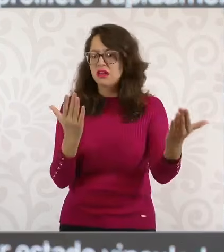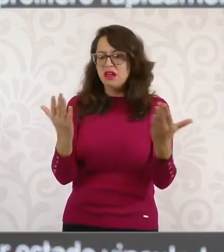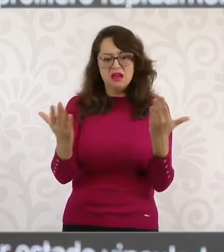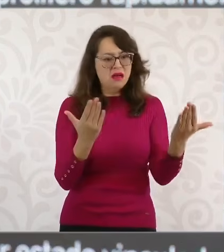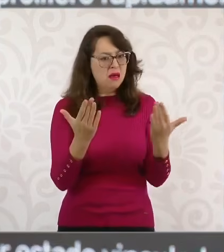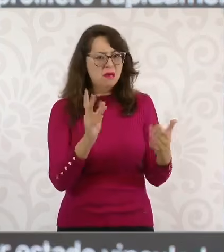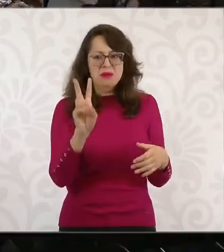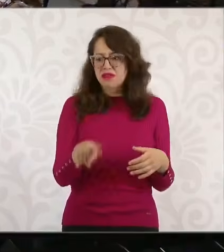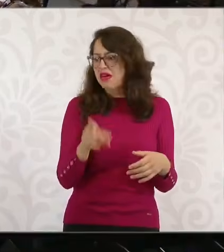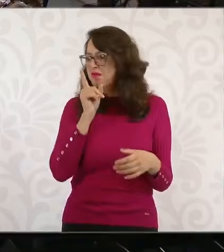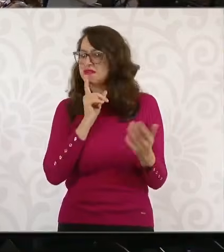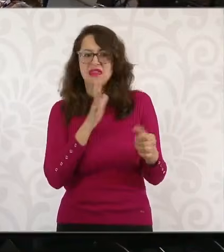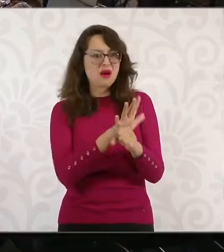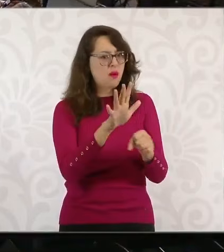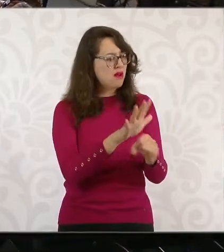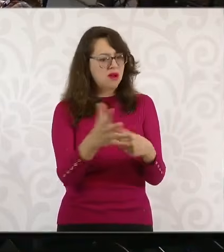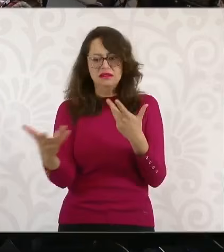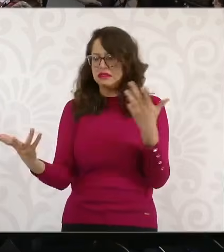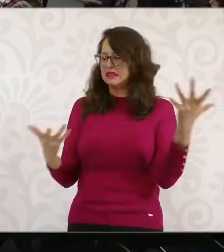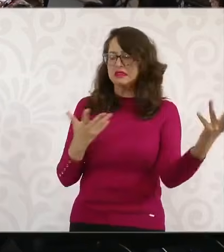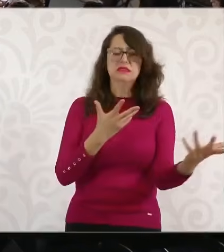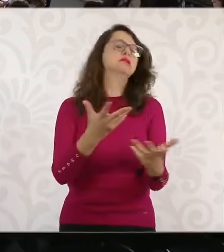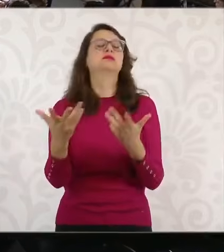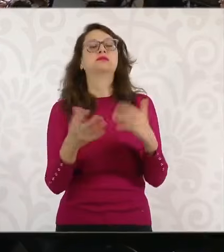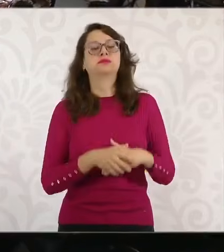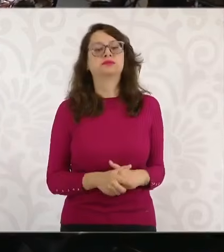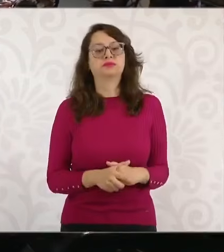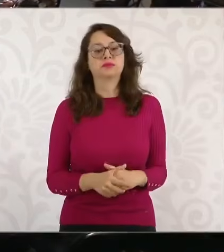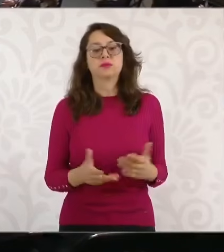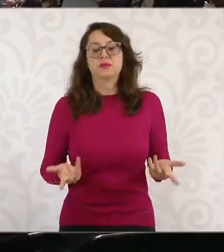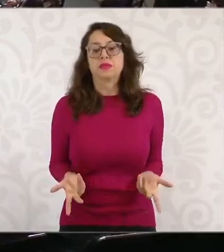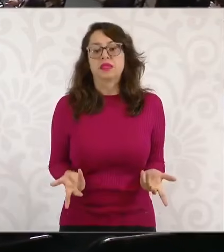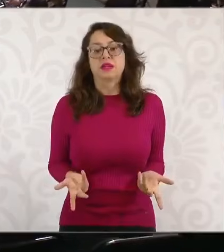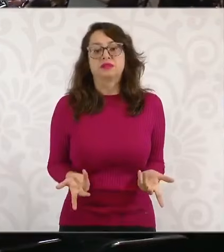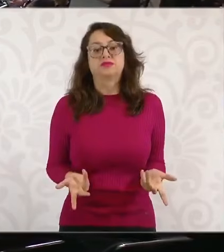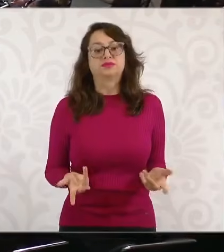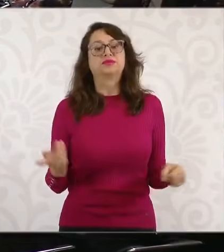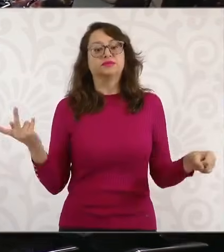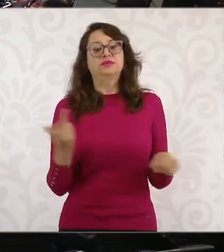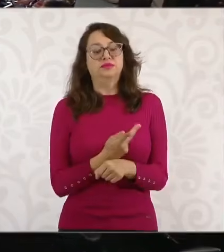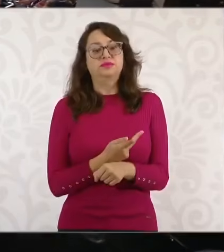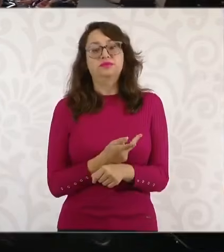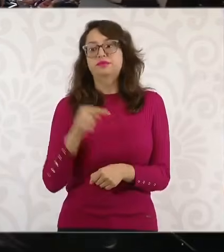Y esta nota, fíjense, en medio del caos en México, las imágenes falsas avivaron los